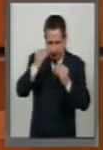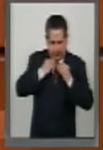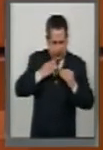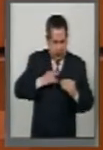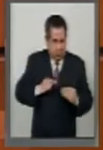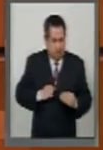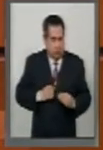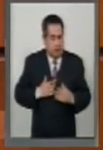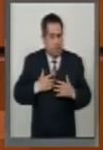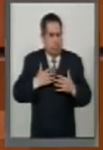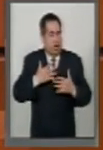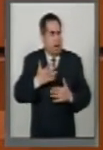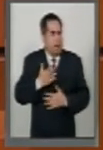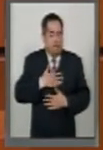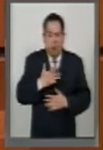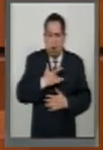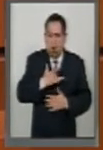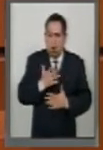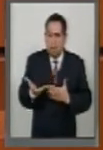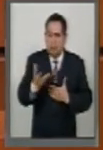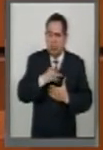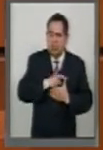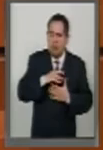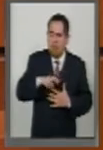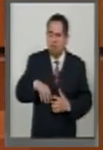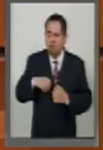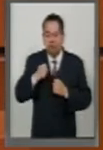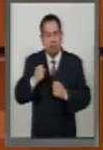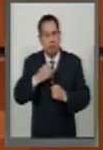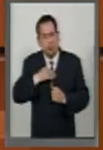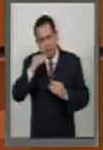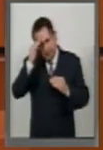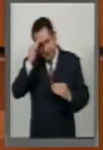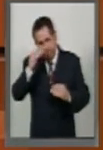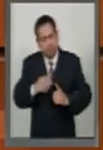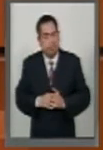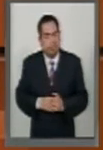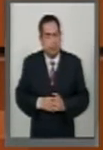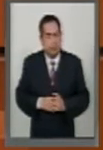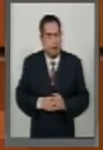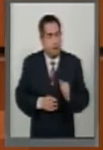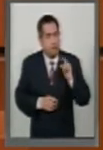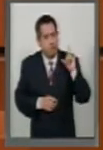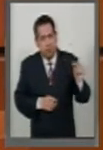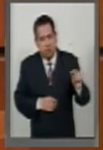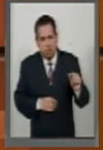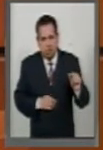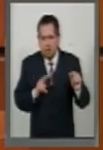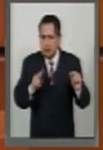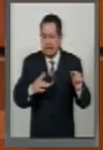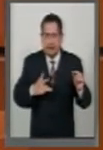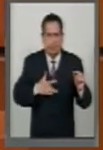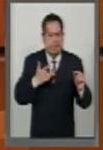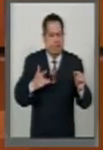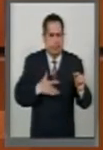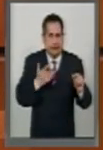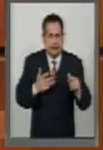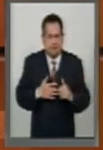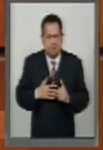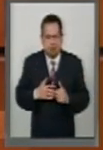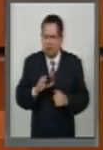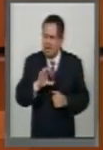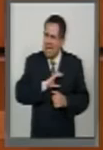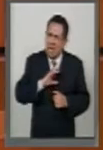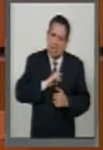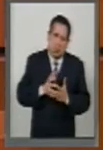y mi corazón, pero han educado mi pensamiento. Me voy con la sensación de un cariño